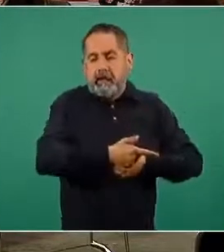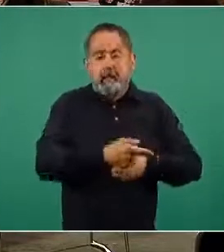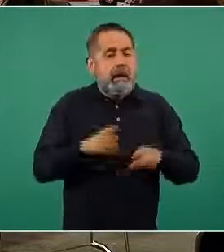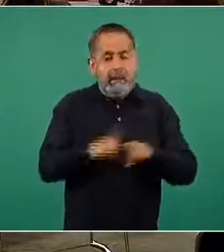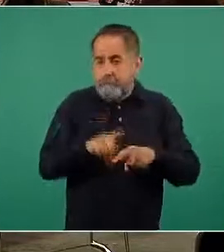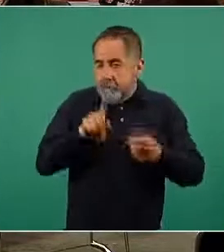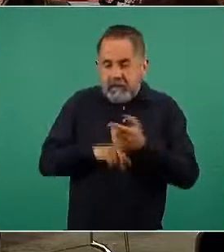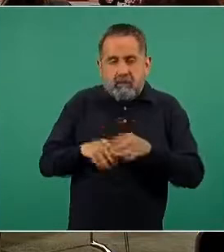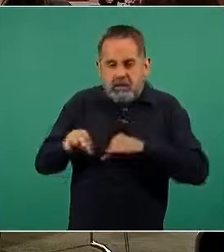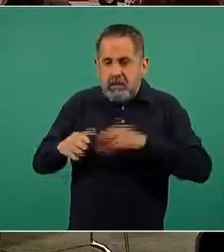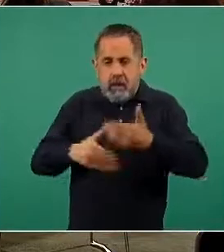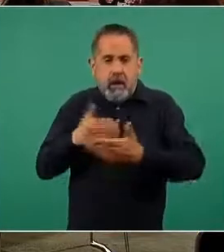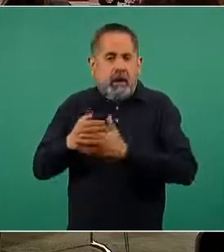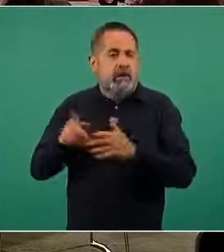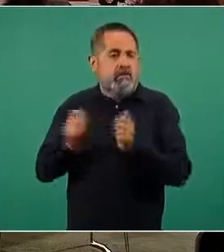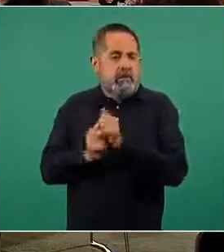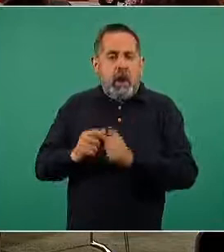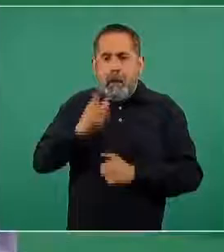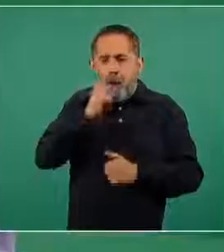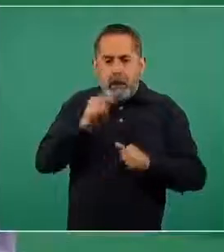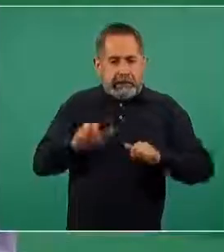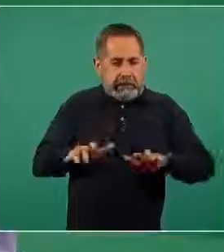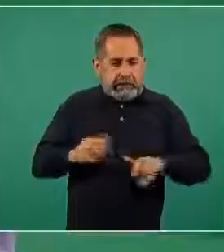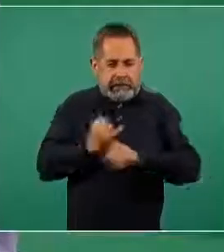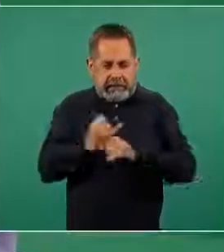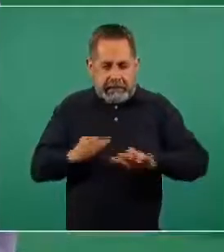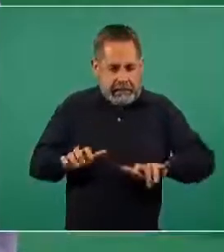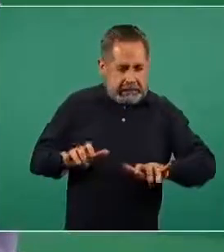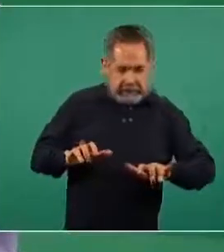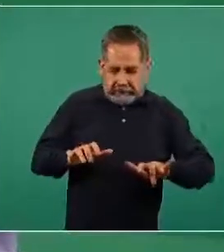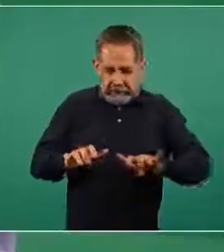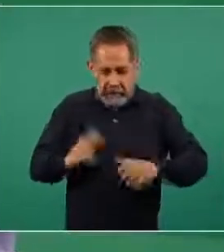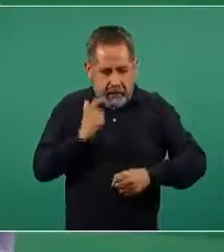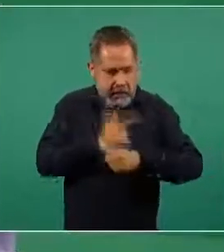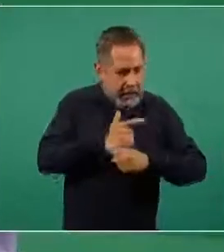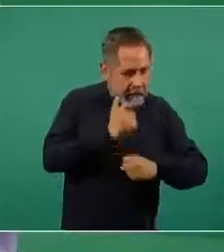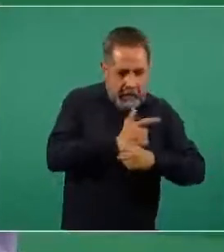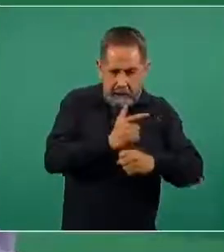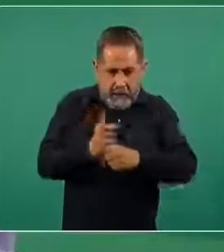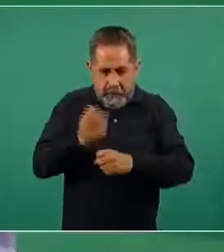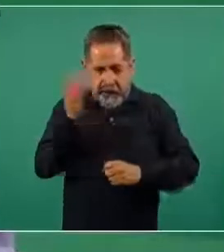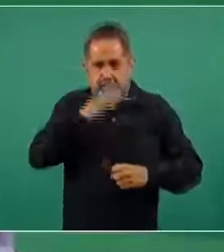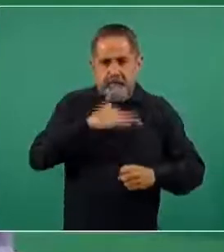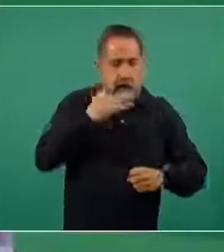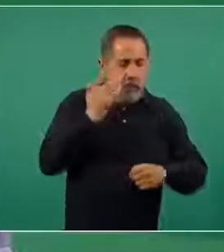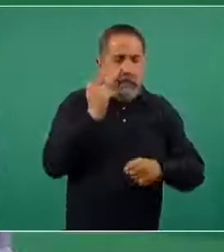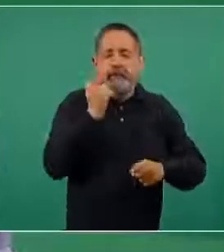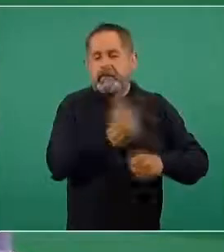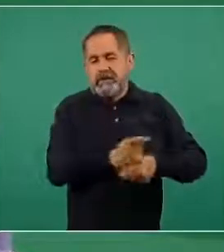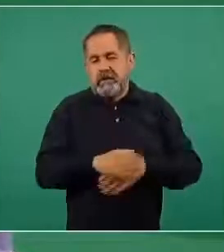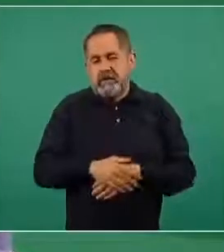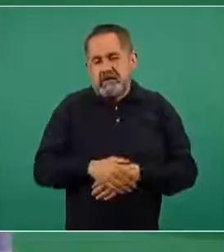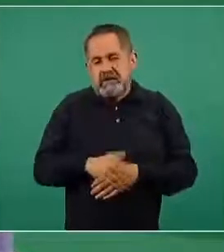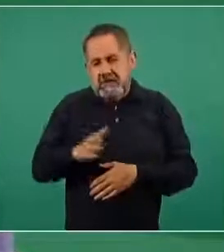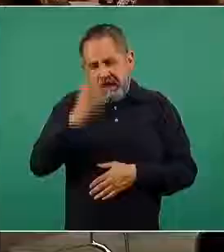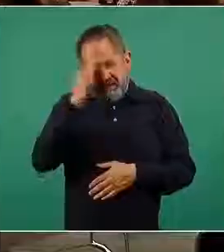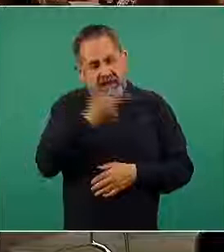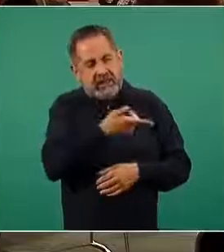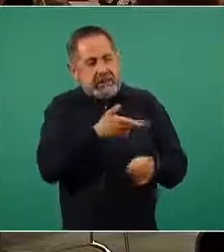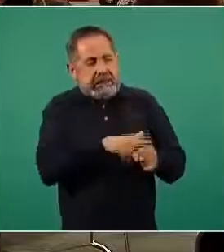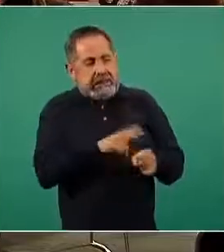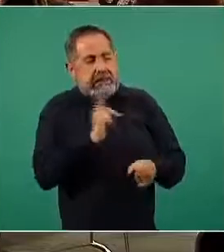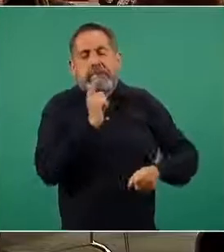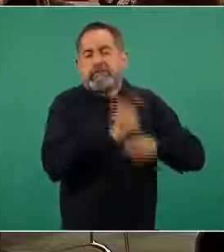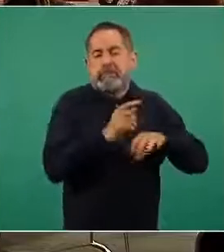el trabajo continuo que hace la policía cibernética, que va detectando estos intentos de fraude. Se encontró esa clínica,